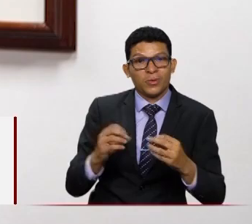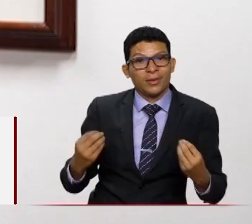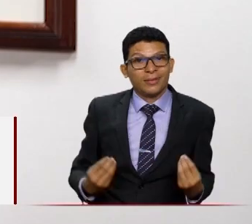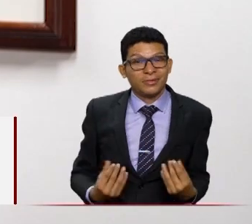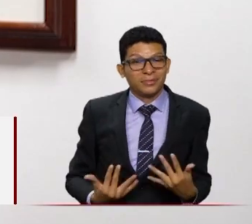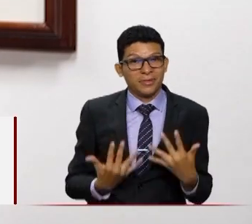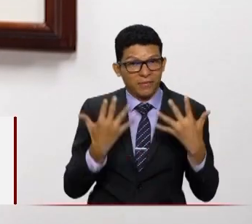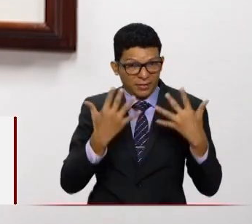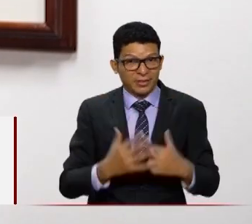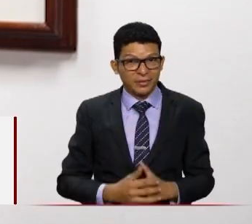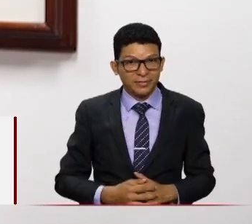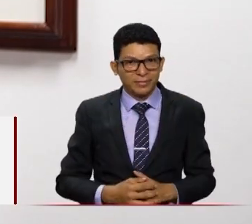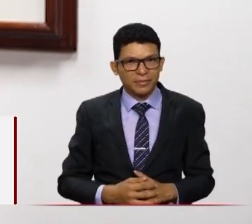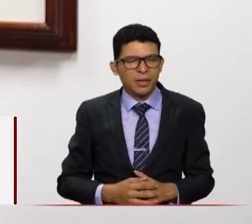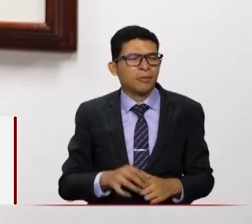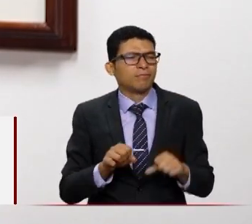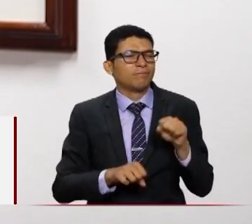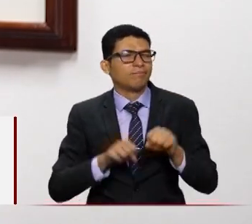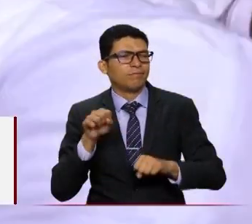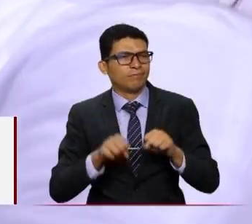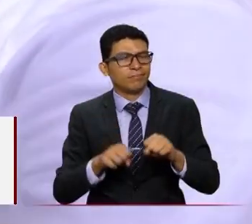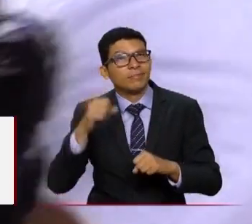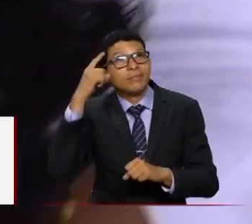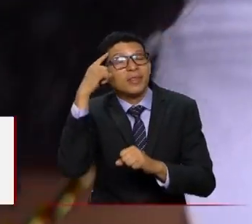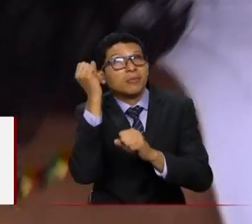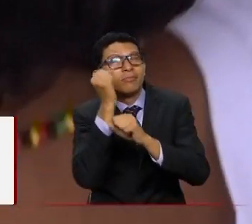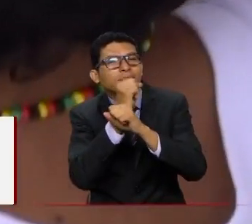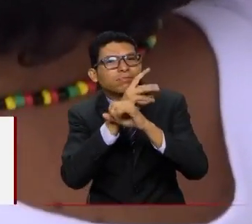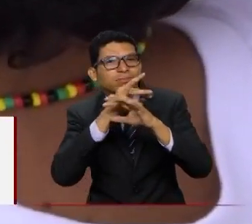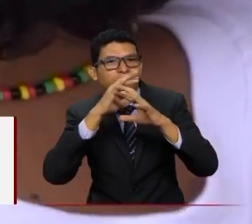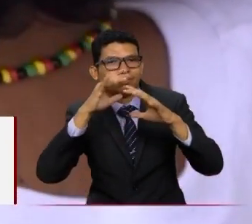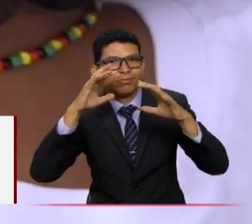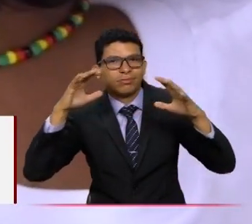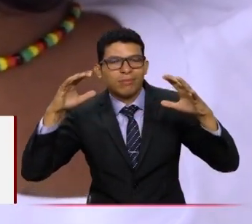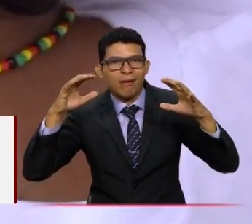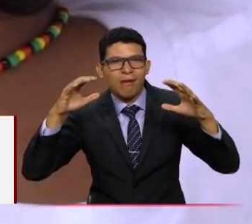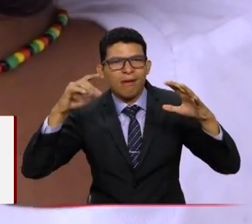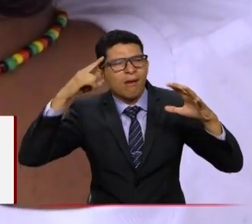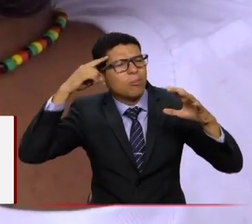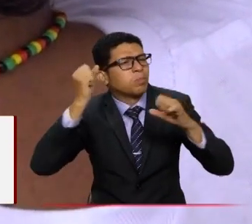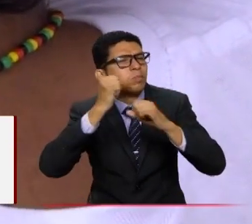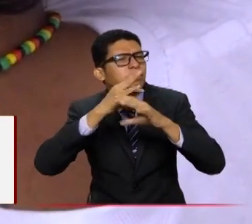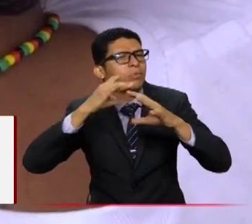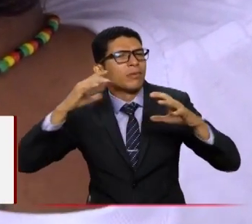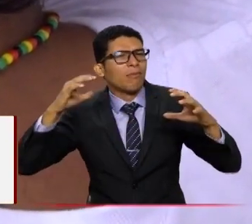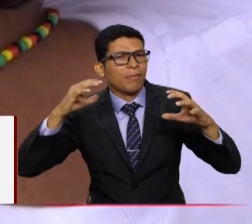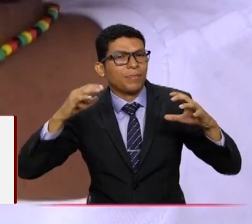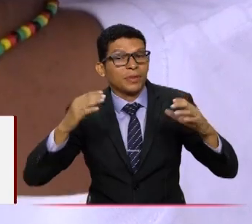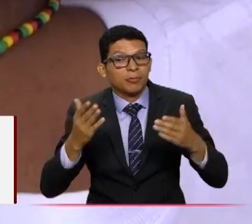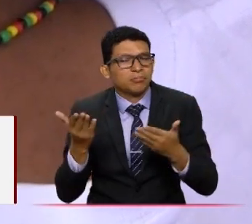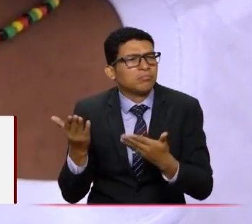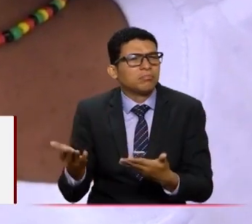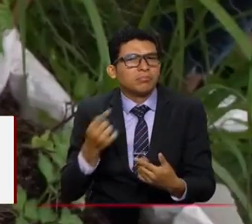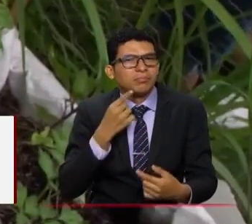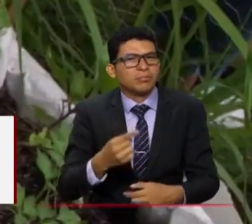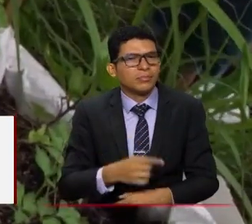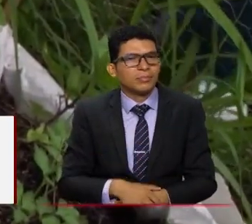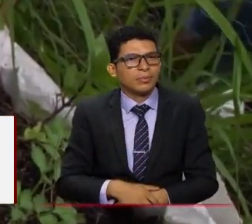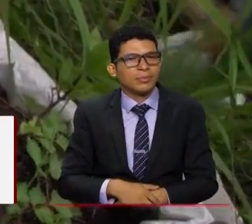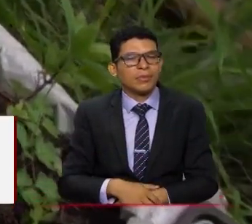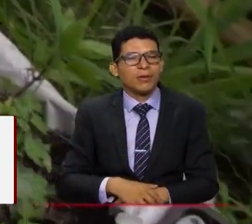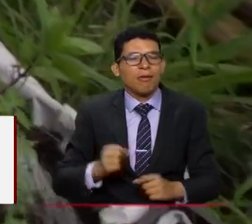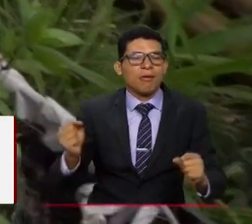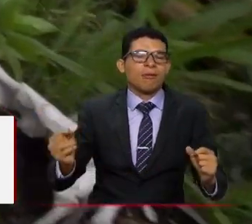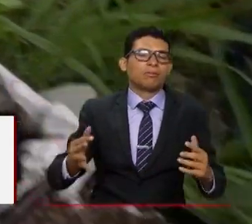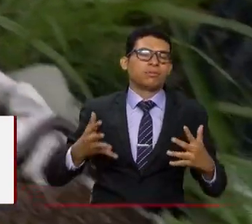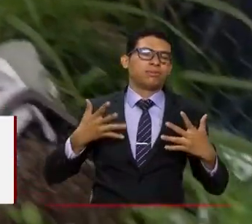vida, con la posibilidad de soñar, con la posibilidad de soñar, como ellos lo llaman, con